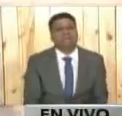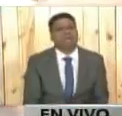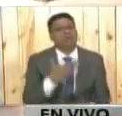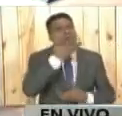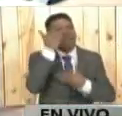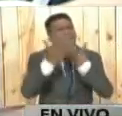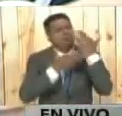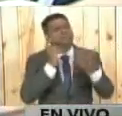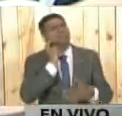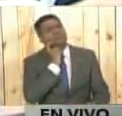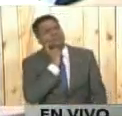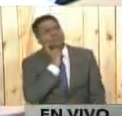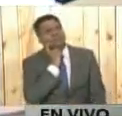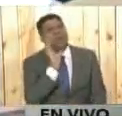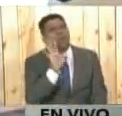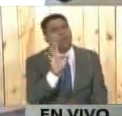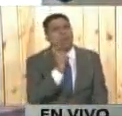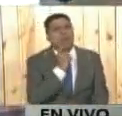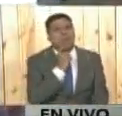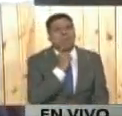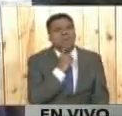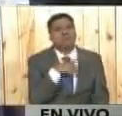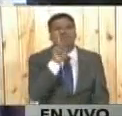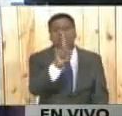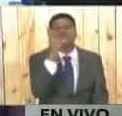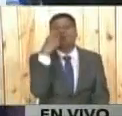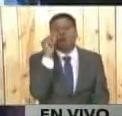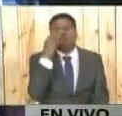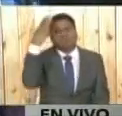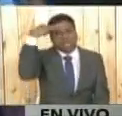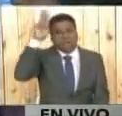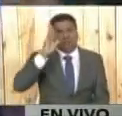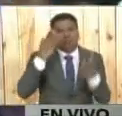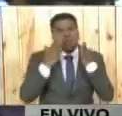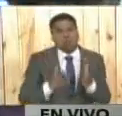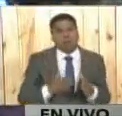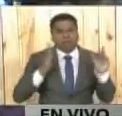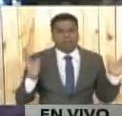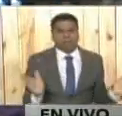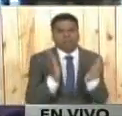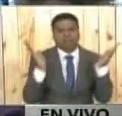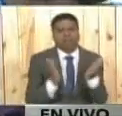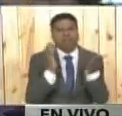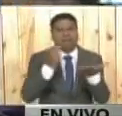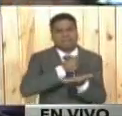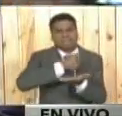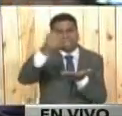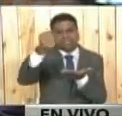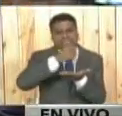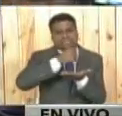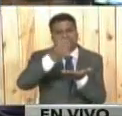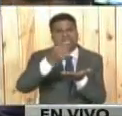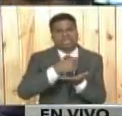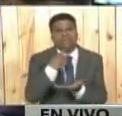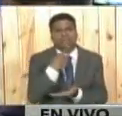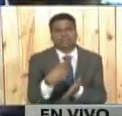canción... Un autor cubano, Los Propulsores de la Salsa, habla aquí en el